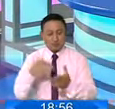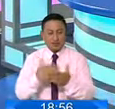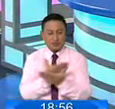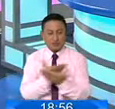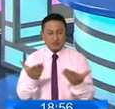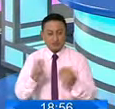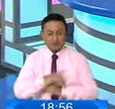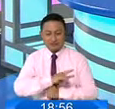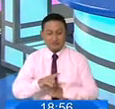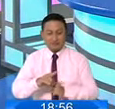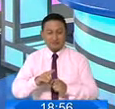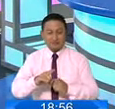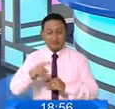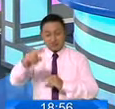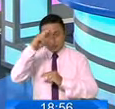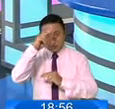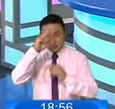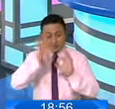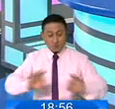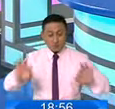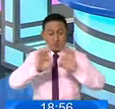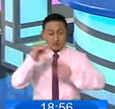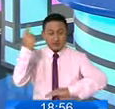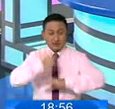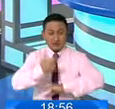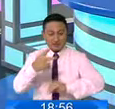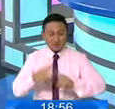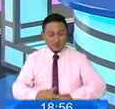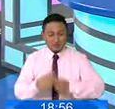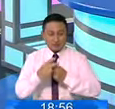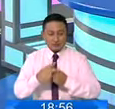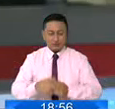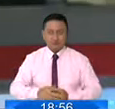usted, con los más destacados de esta jornada informativa. ¿Quién es?